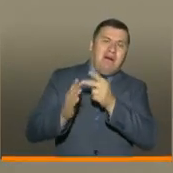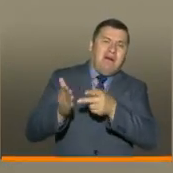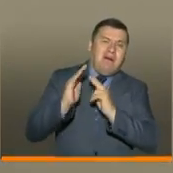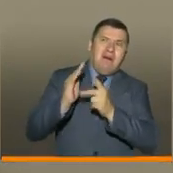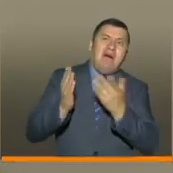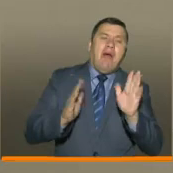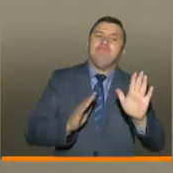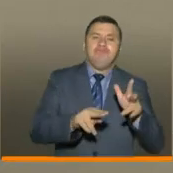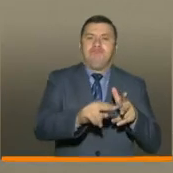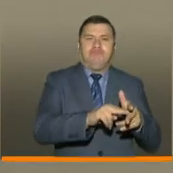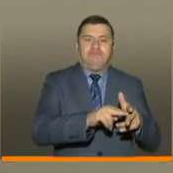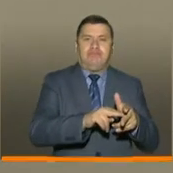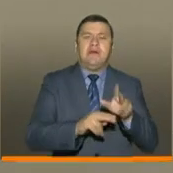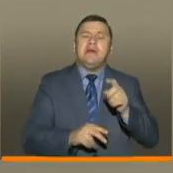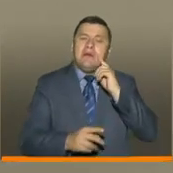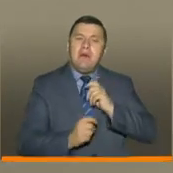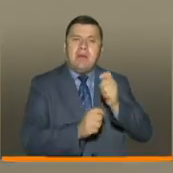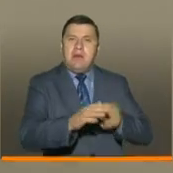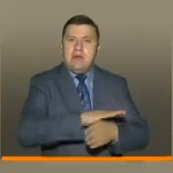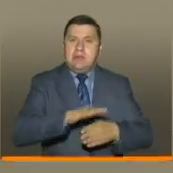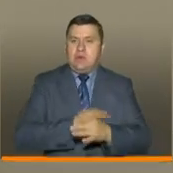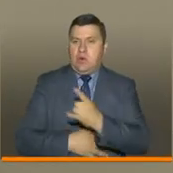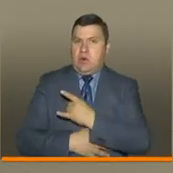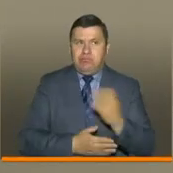importa es llevarle una feria de oportunidades de acceso a